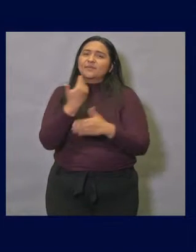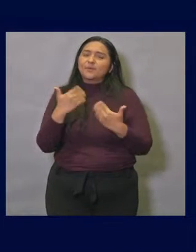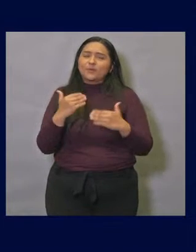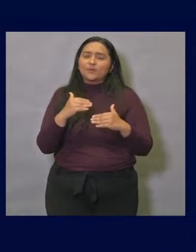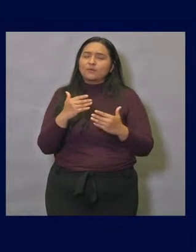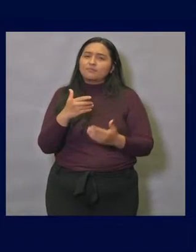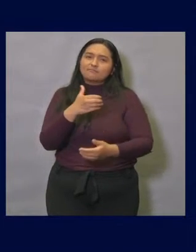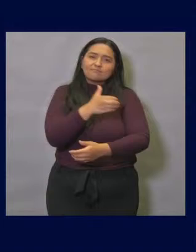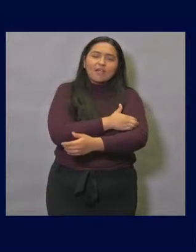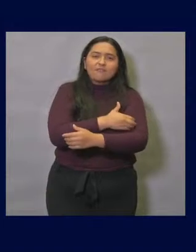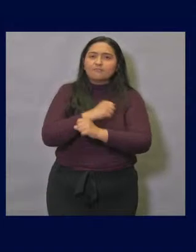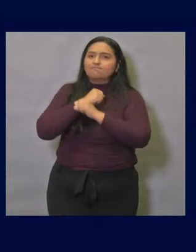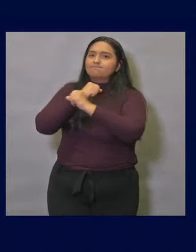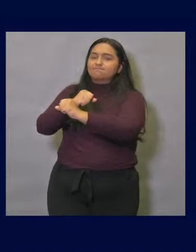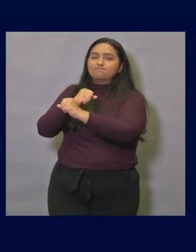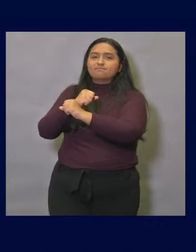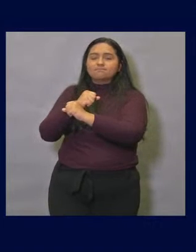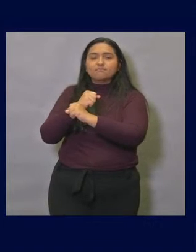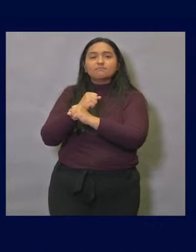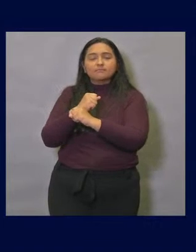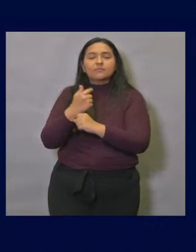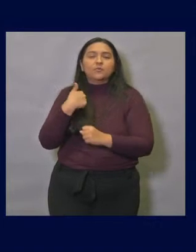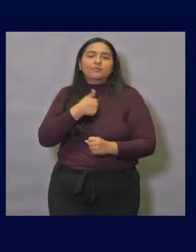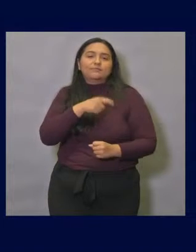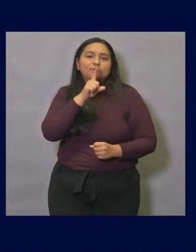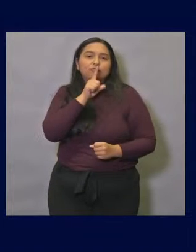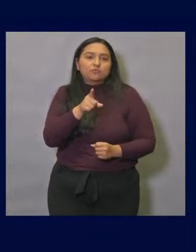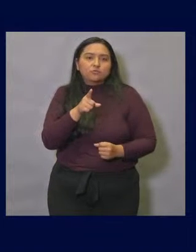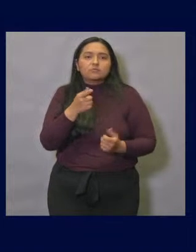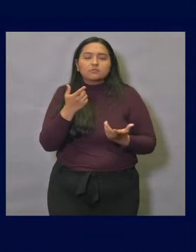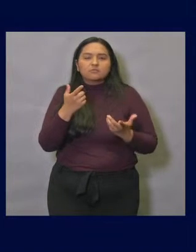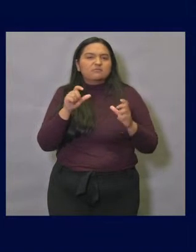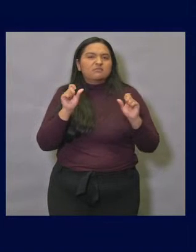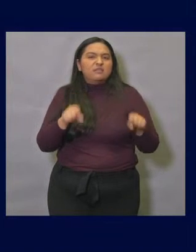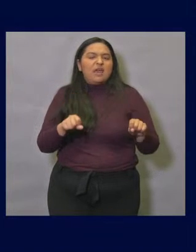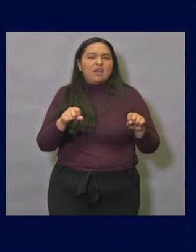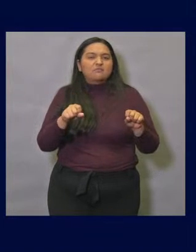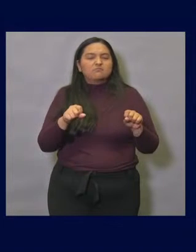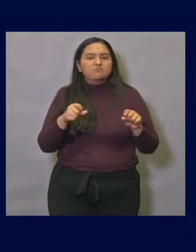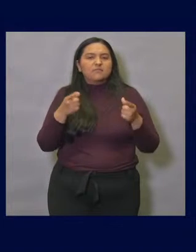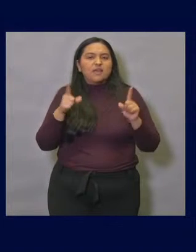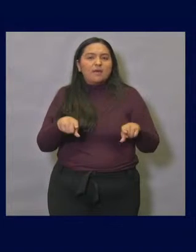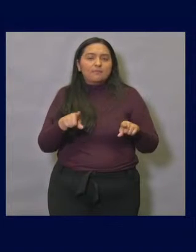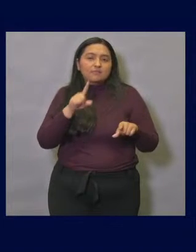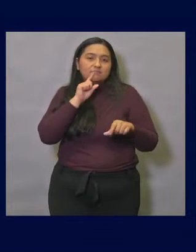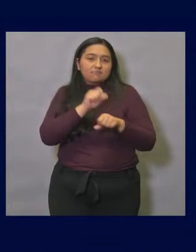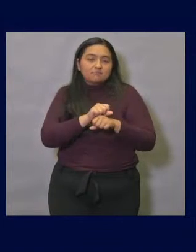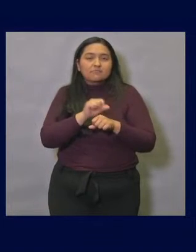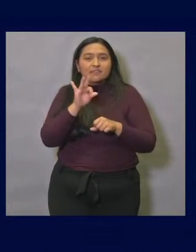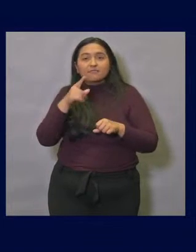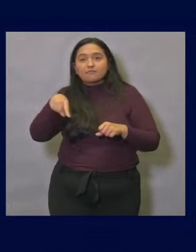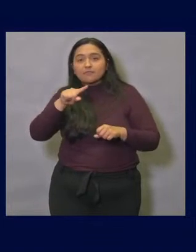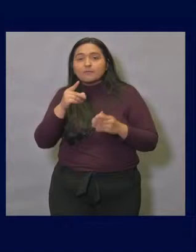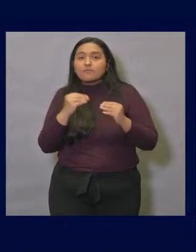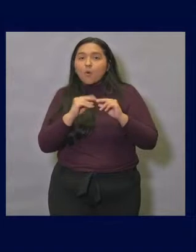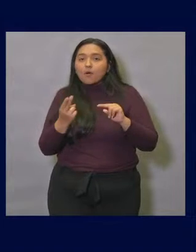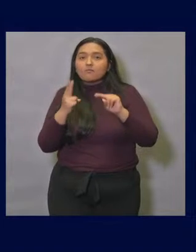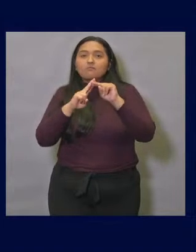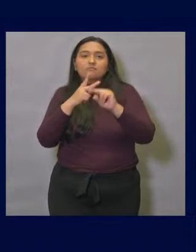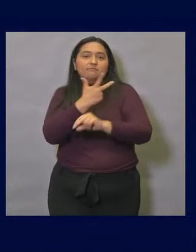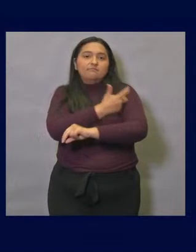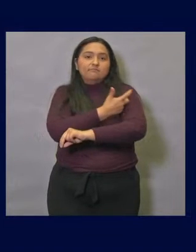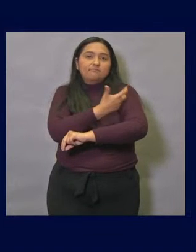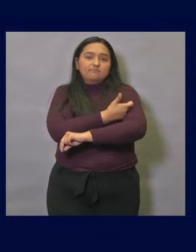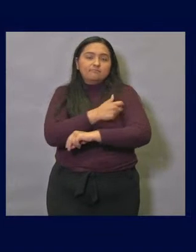prevenir hospitalizaciones y muertes, estamos seguros de que esto puede suceder con una mayor cobertura de vacunación. Next